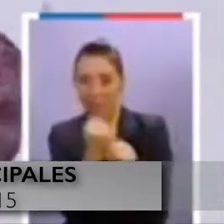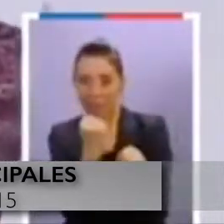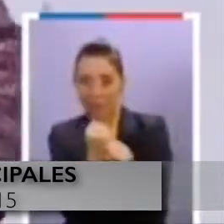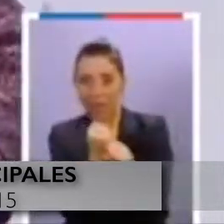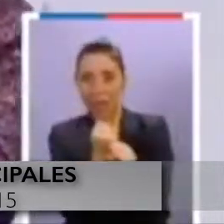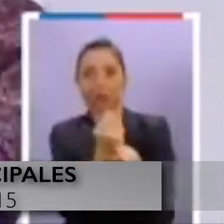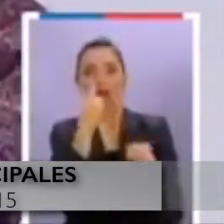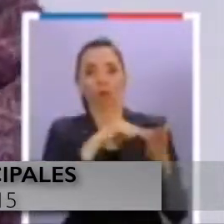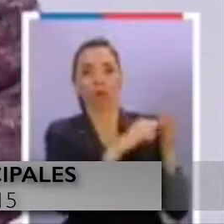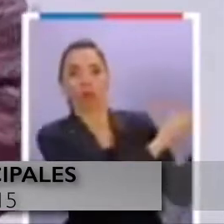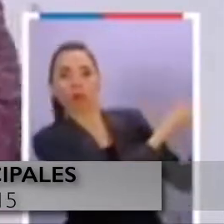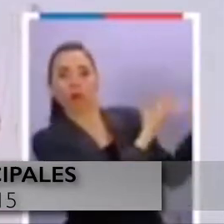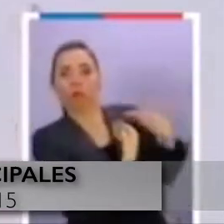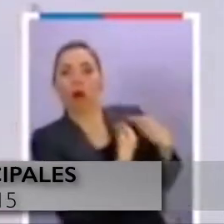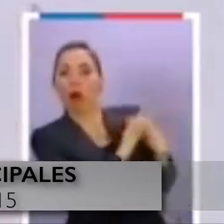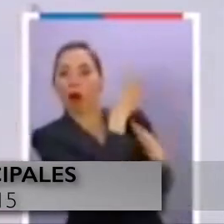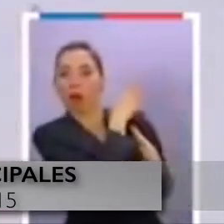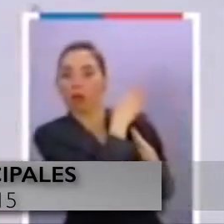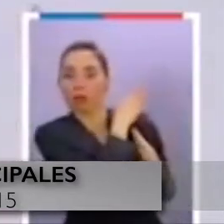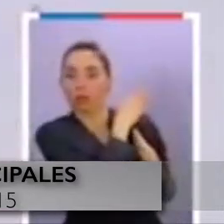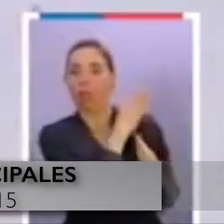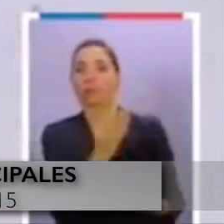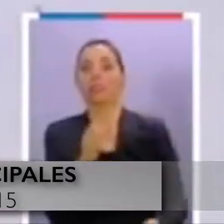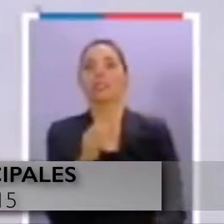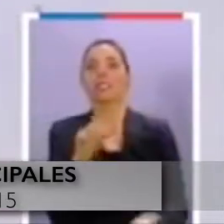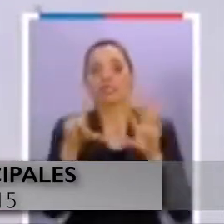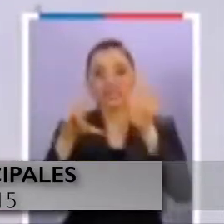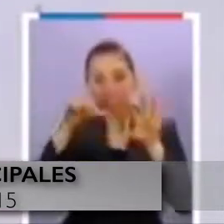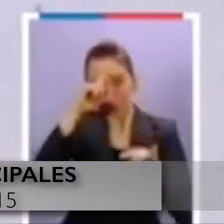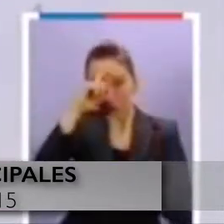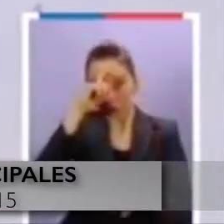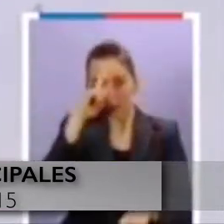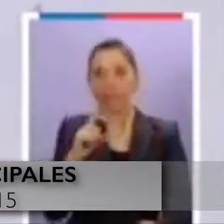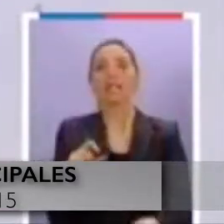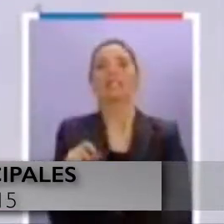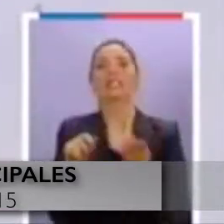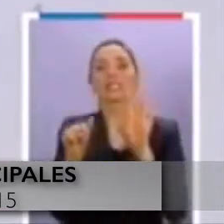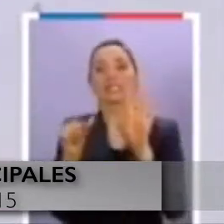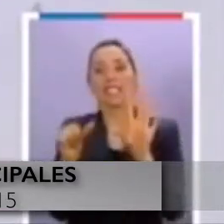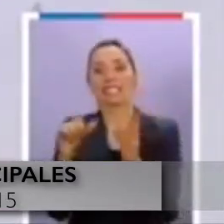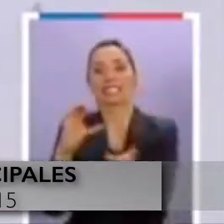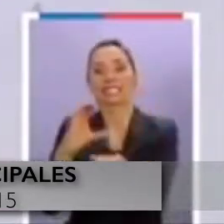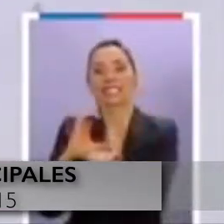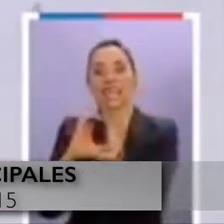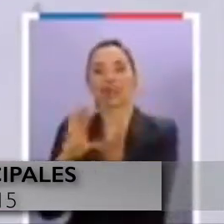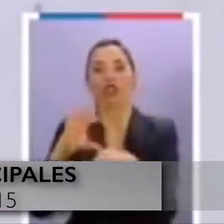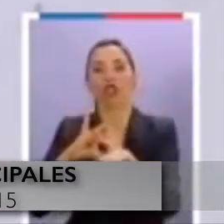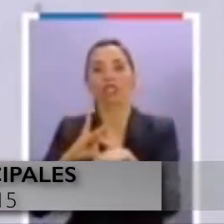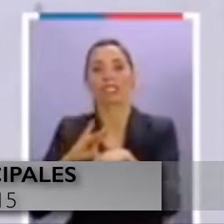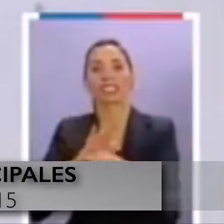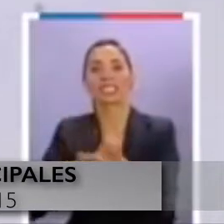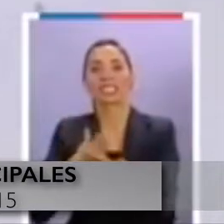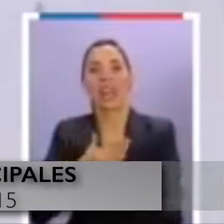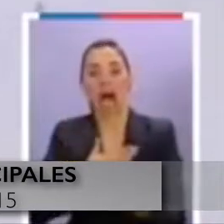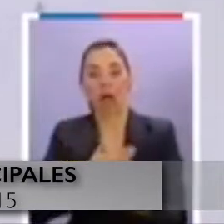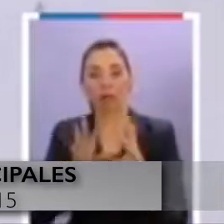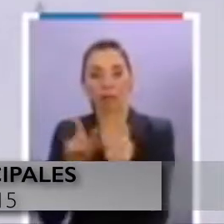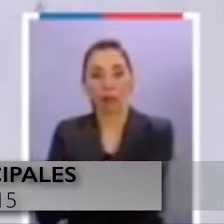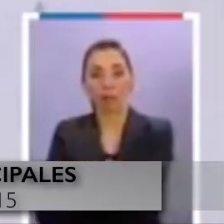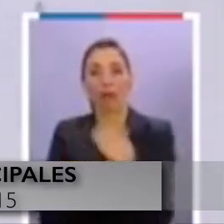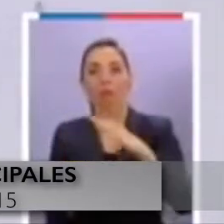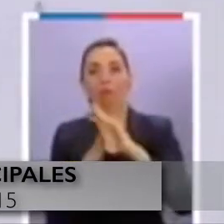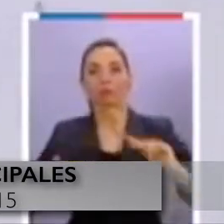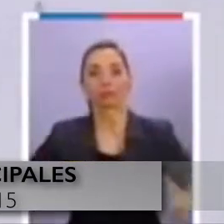problemas heredados y vamos a sacar adelante los 7 hospitales y 6 centros de salud familiar que presentan retrasos considerables o están con obras